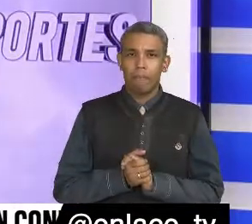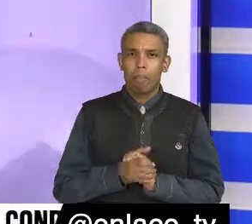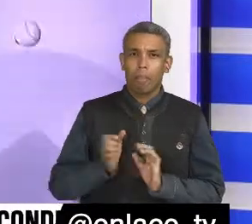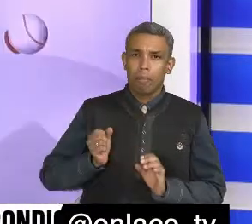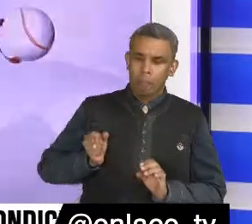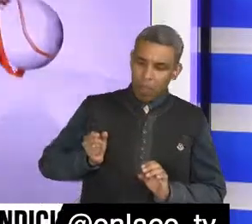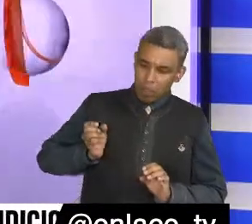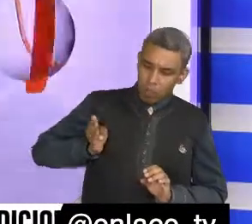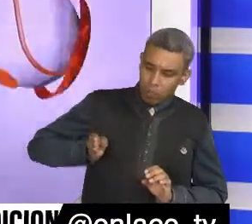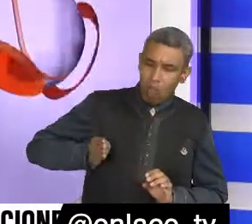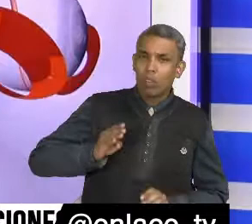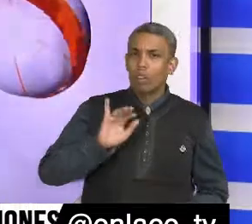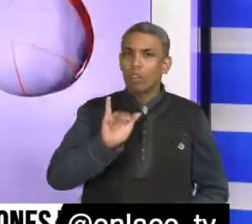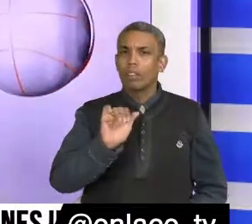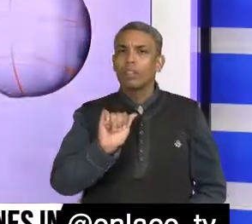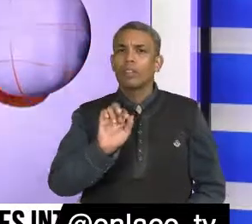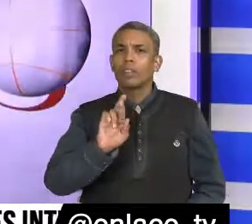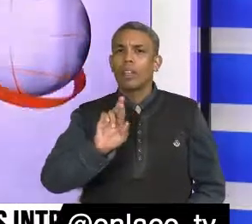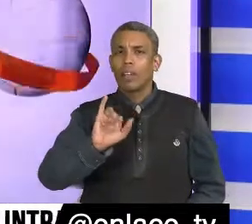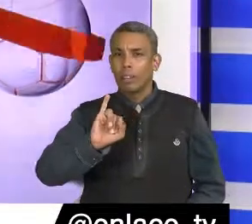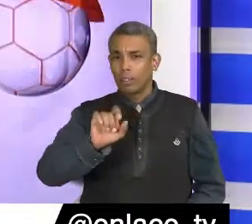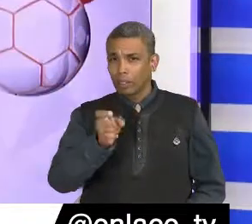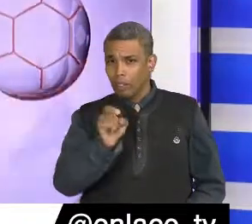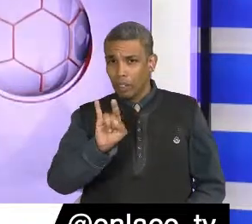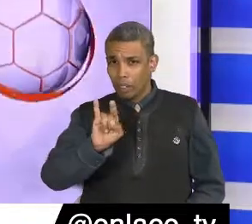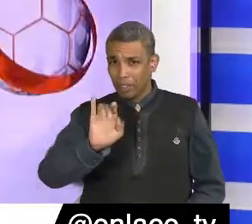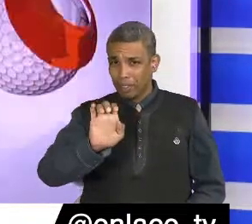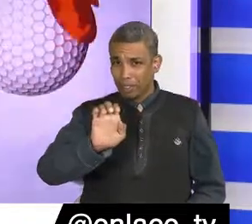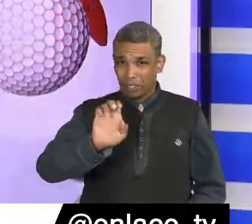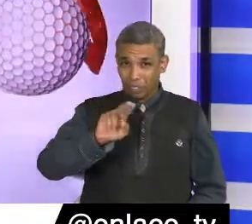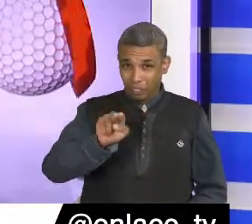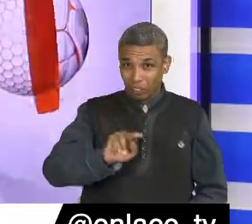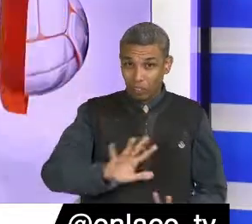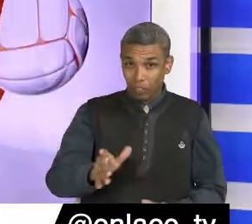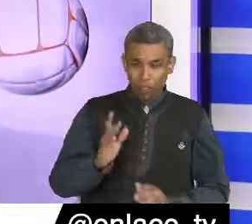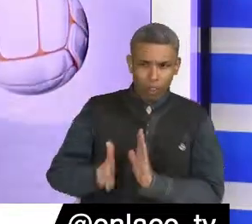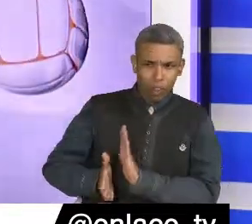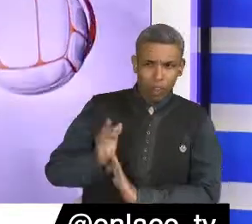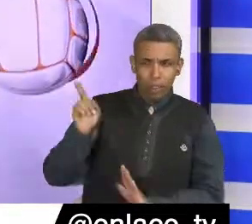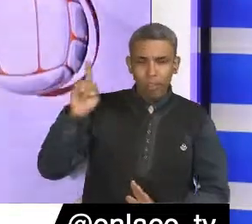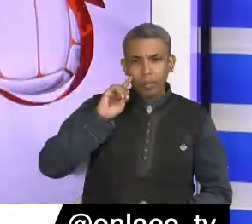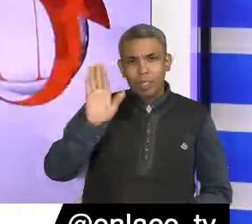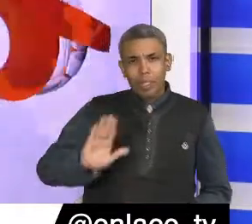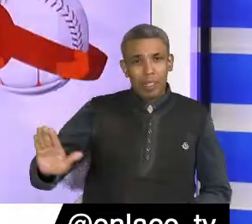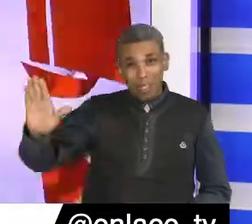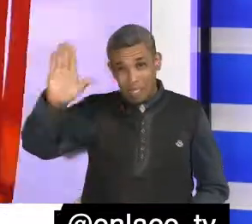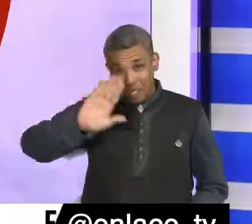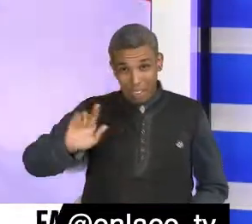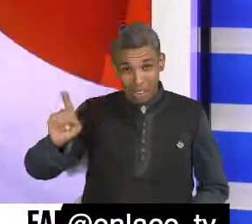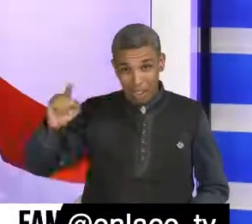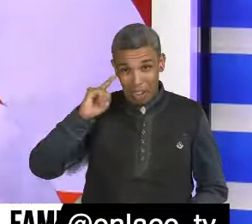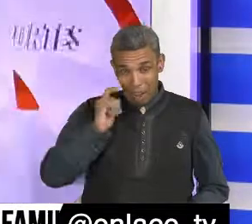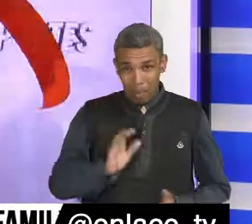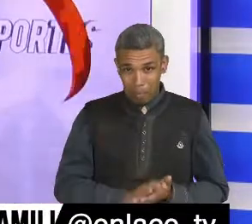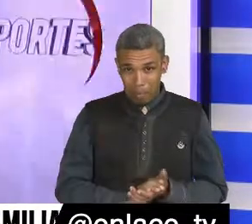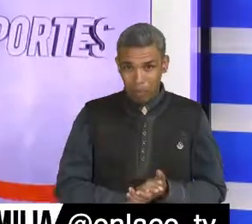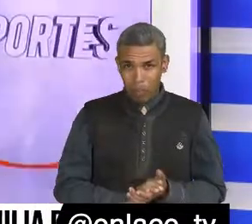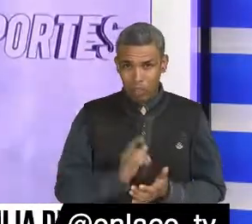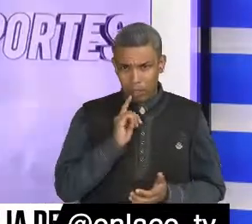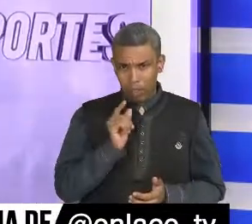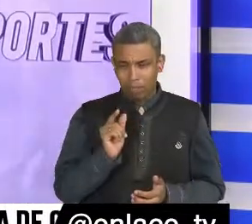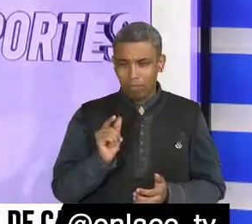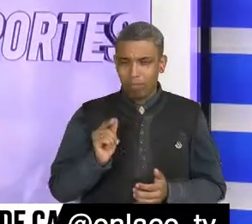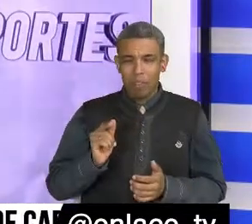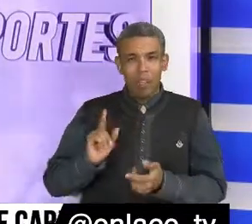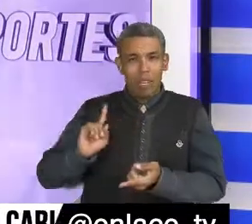Ciclismo Yariguíes a Tolucobeñas en el departamento de Sucre. Se espera por lo menos la participación de 30 corredores a esta travesía que ya llega a su